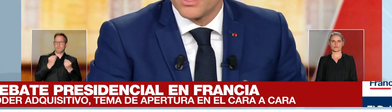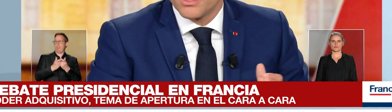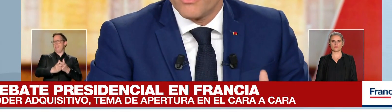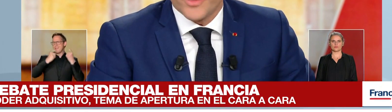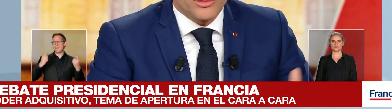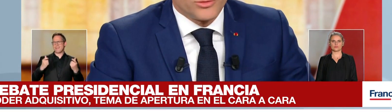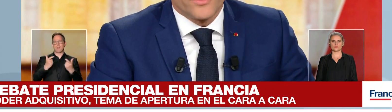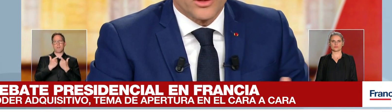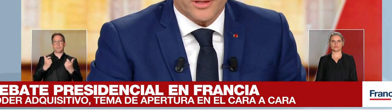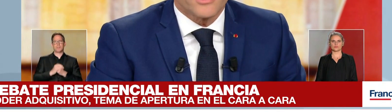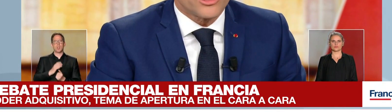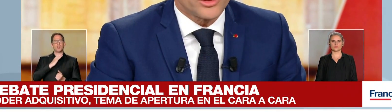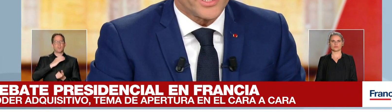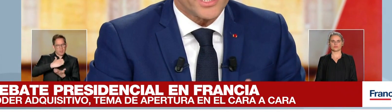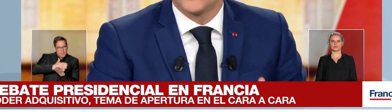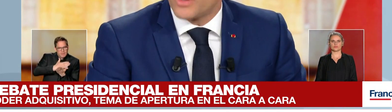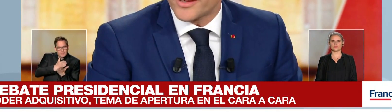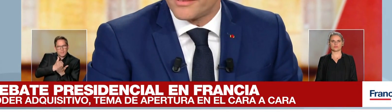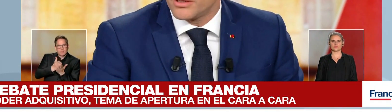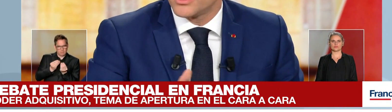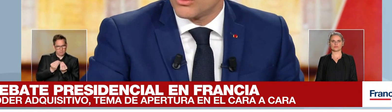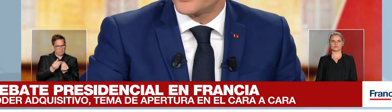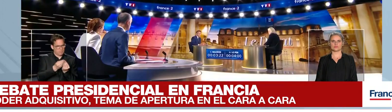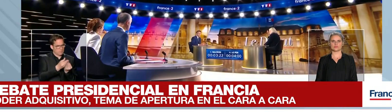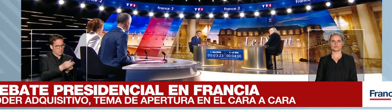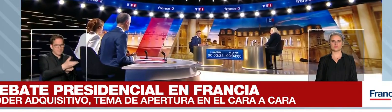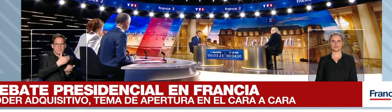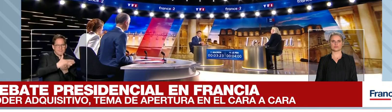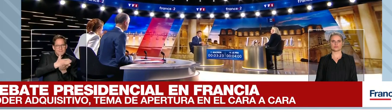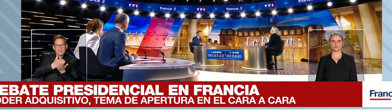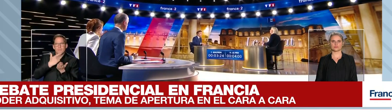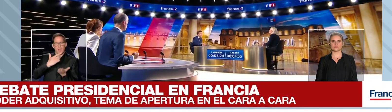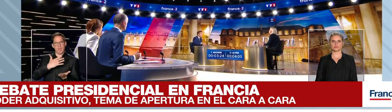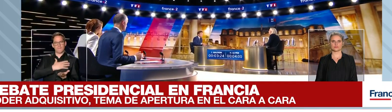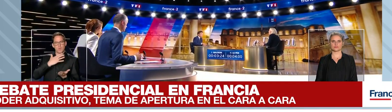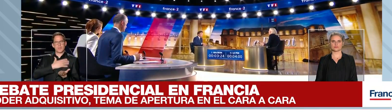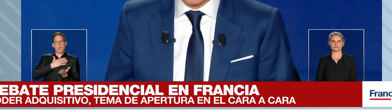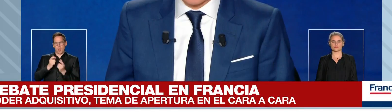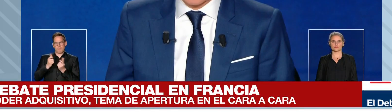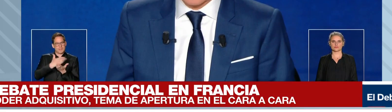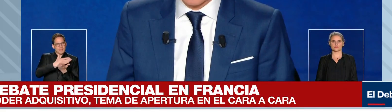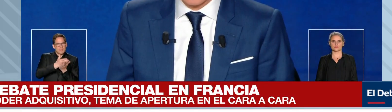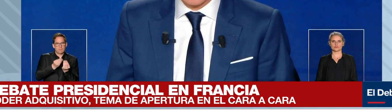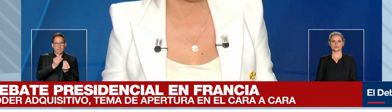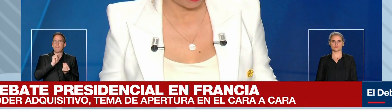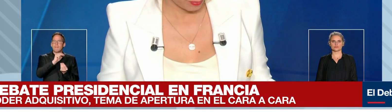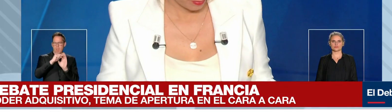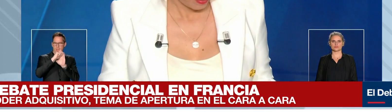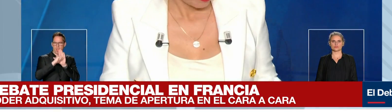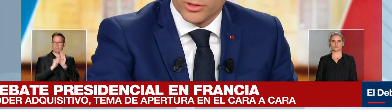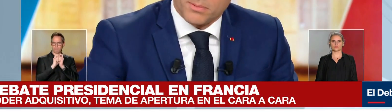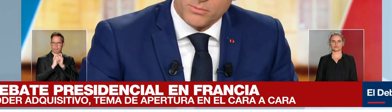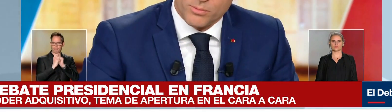un gran grupo o una empresa pequeña, mediana o muy pequeña, debe darle la participación, y vamos a,